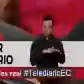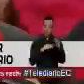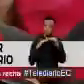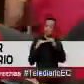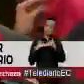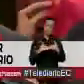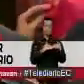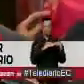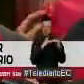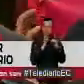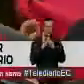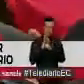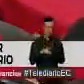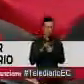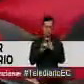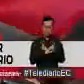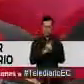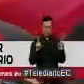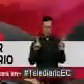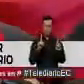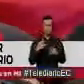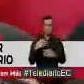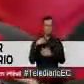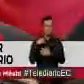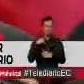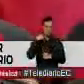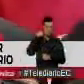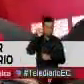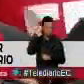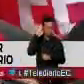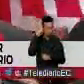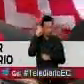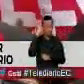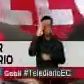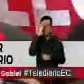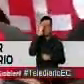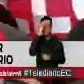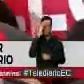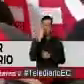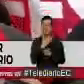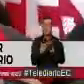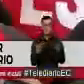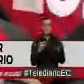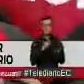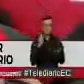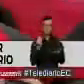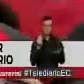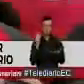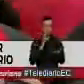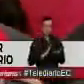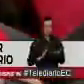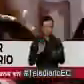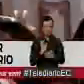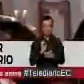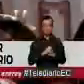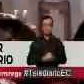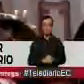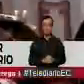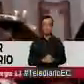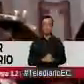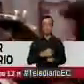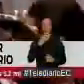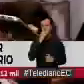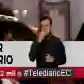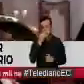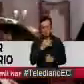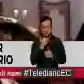la igualdad, la no discriminación, garantizando el derecho a la educación de la juventud de nuestro país. Que tengan